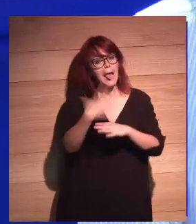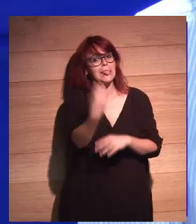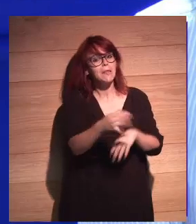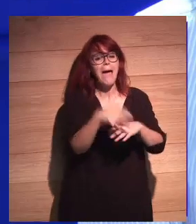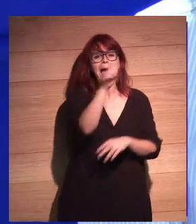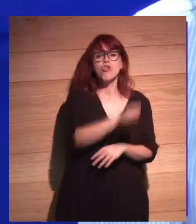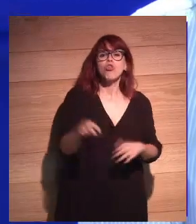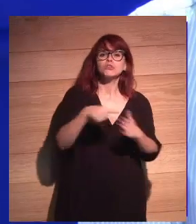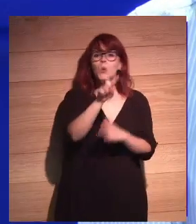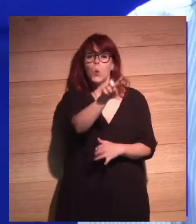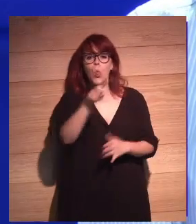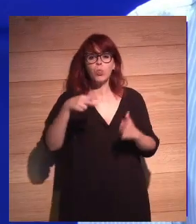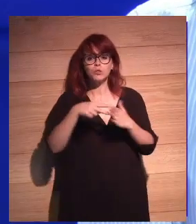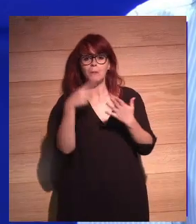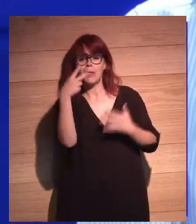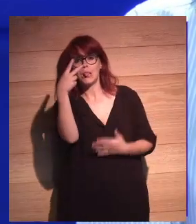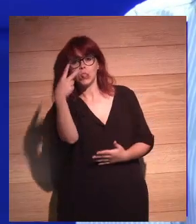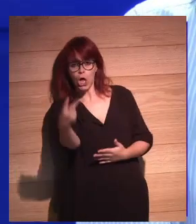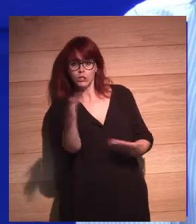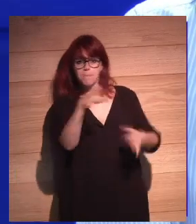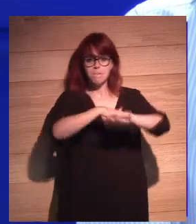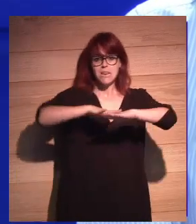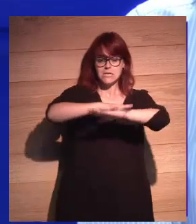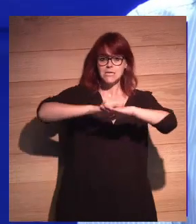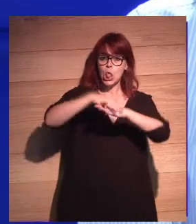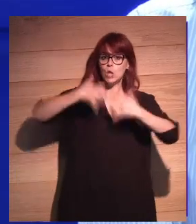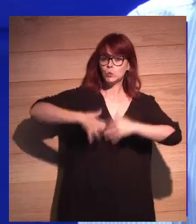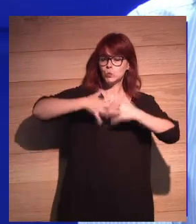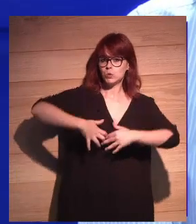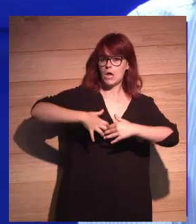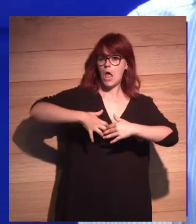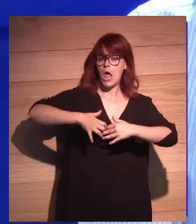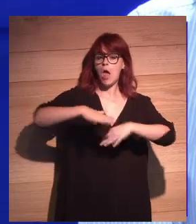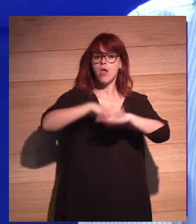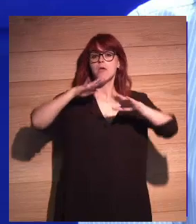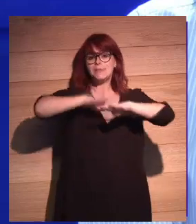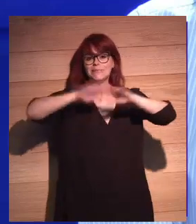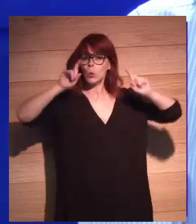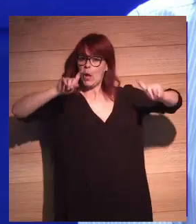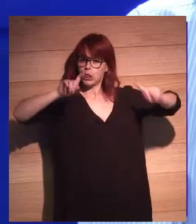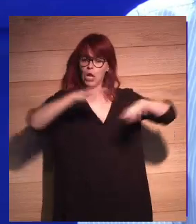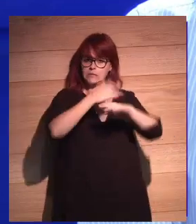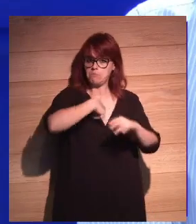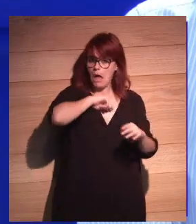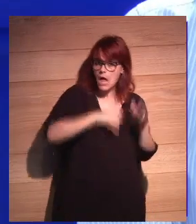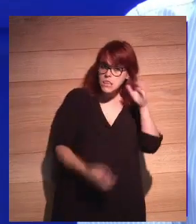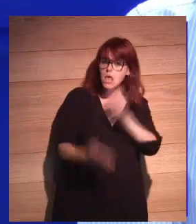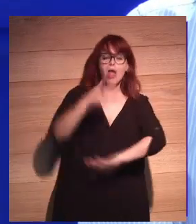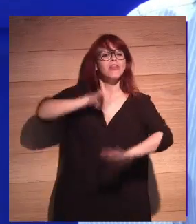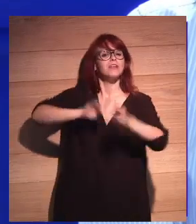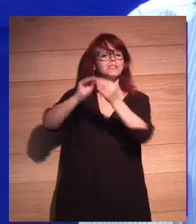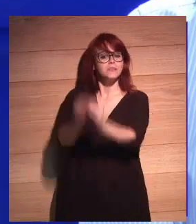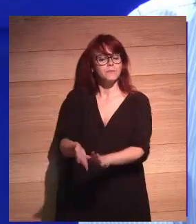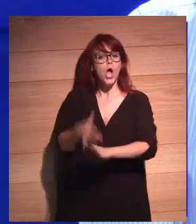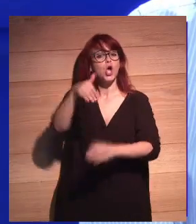año 2001-2002 empezó el Ministerio de Industria y el Ministerio de Educación en España a desarrollar el concepto